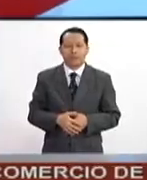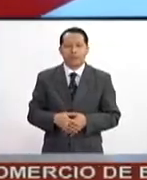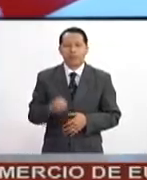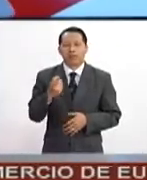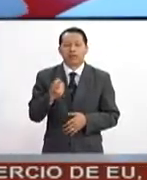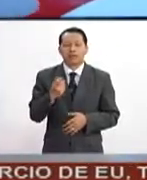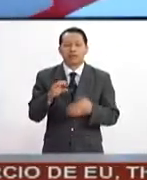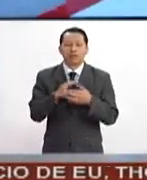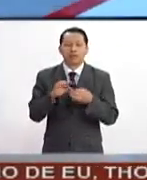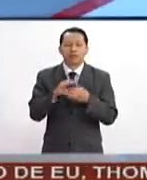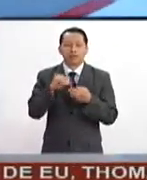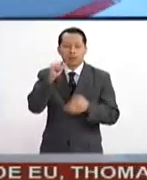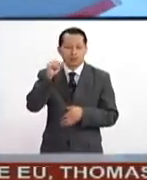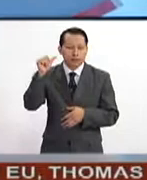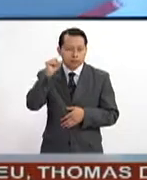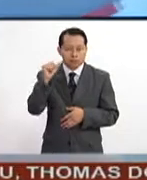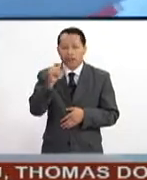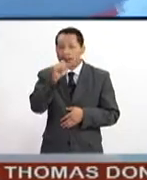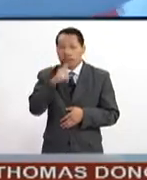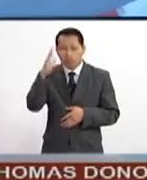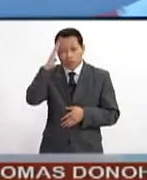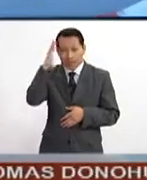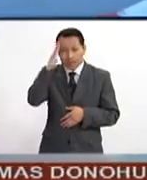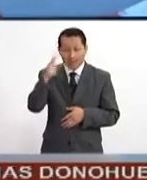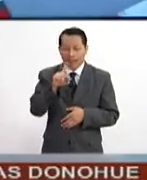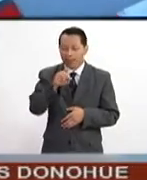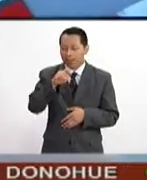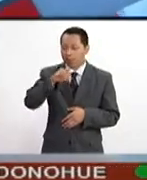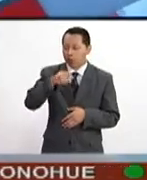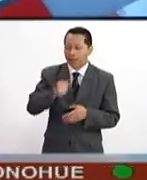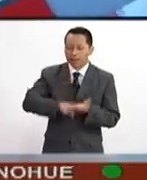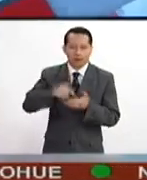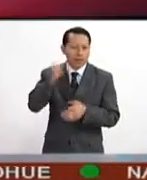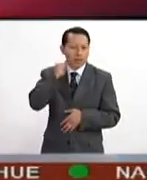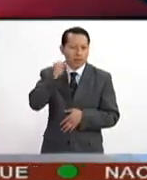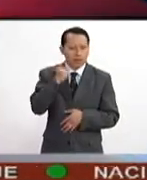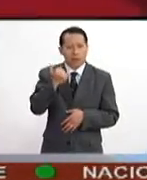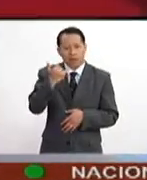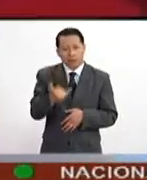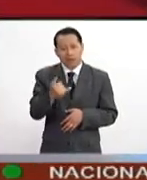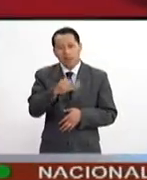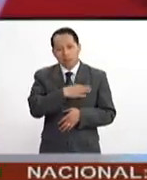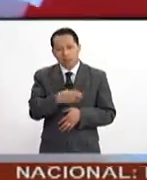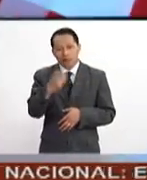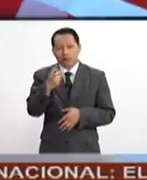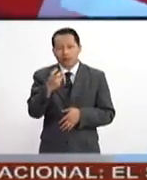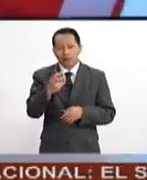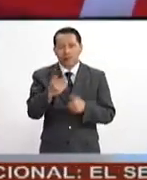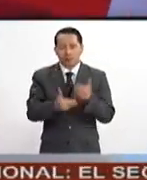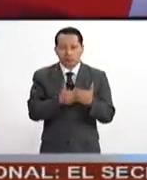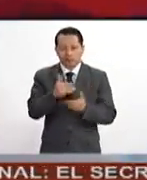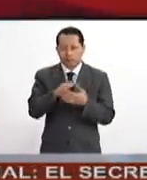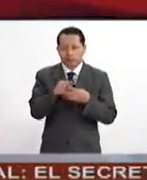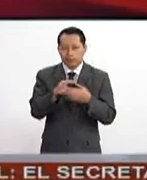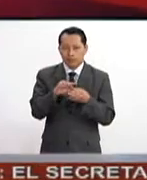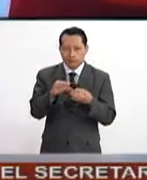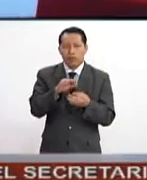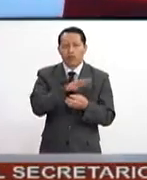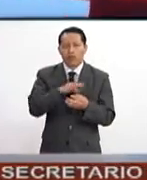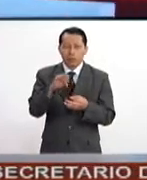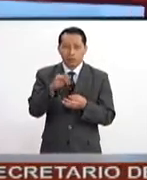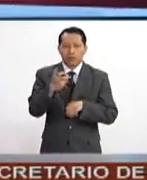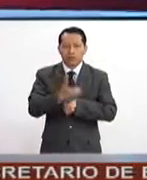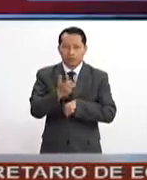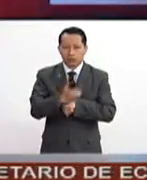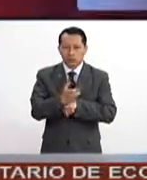Así es, esto lo comentó ayer Chuck Schumer, el líder de los demócratas en el Senado, y bueno, pues fue un poquito la avanzada, pero vámonos hasta Estados Unidos,